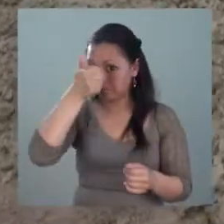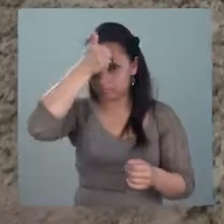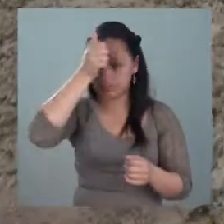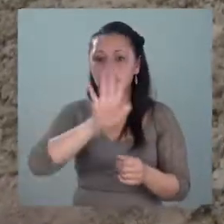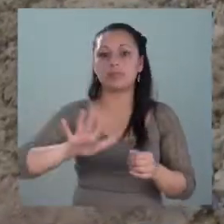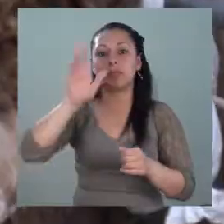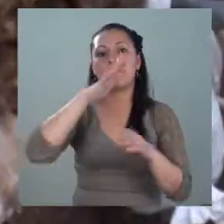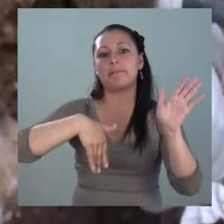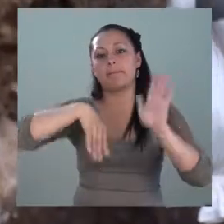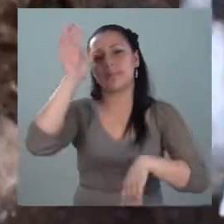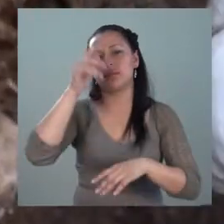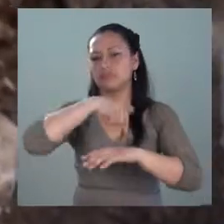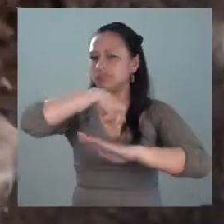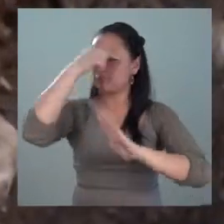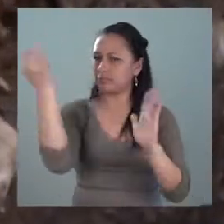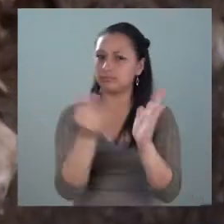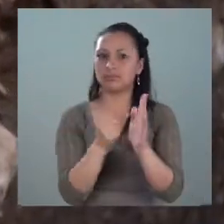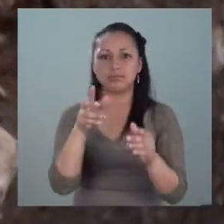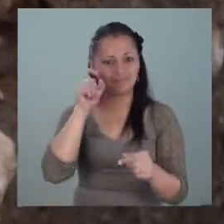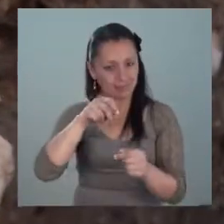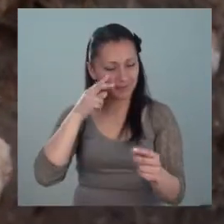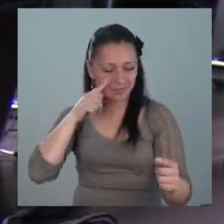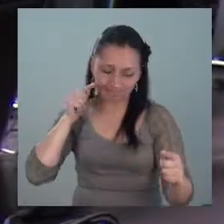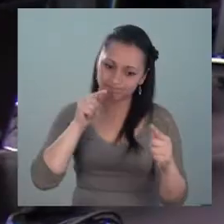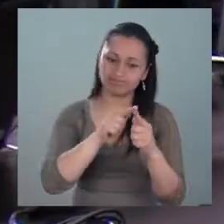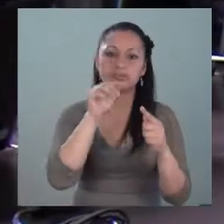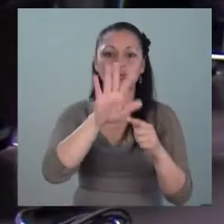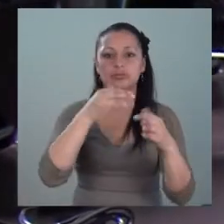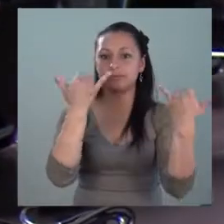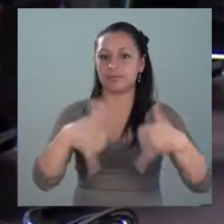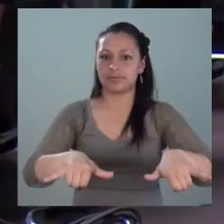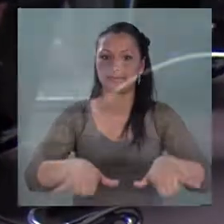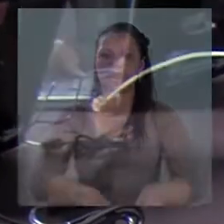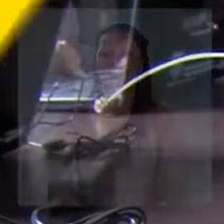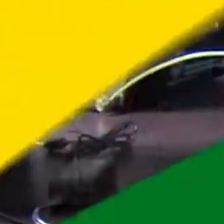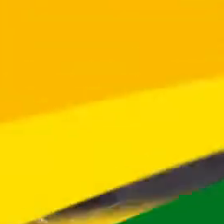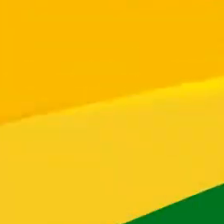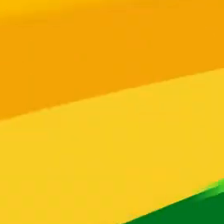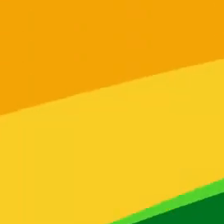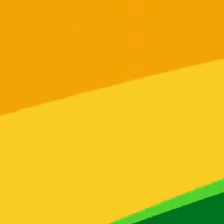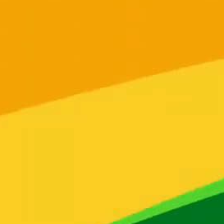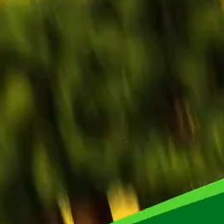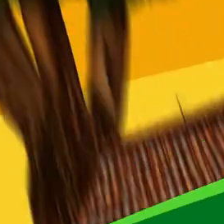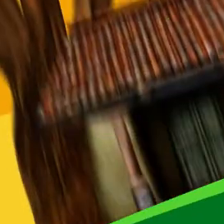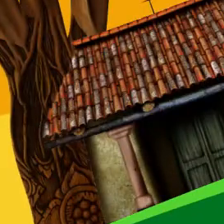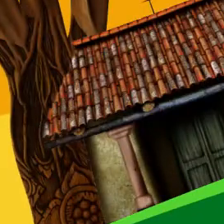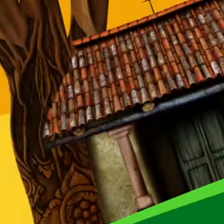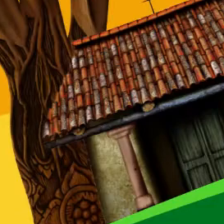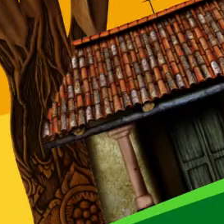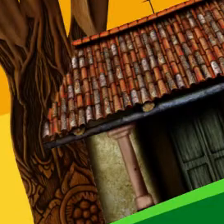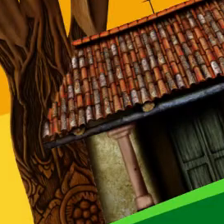prioridad del departamento estará a partir de ahora con un total énfasis hacia la ejecución.